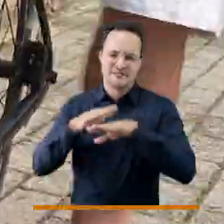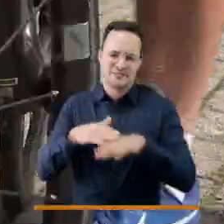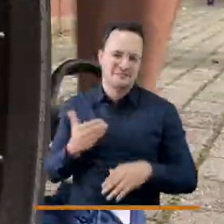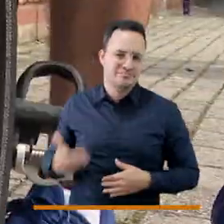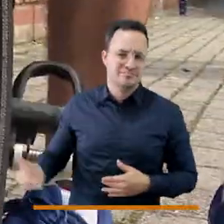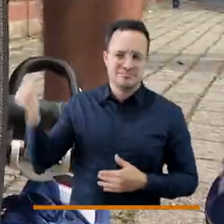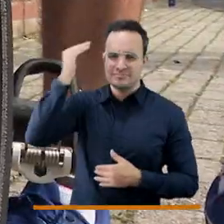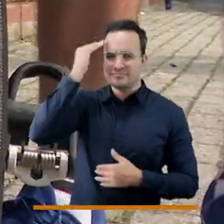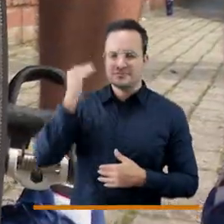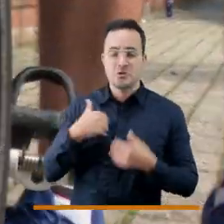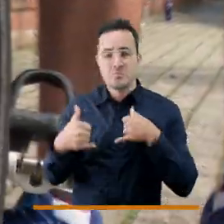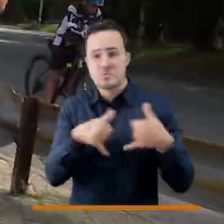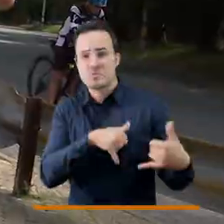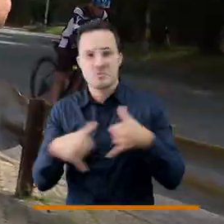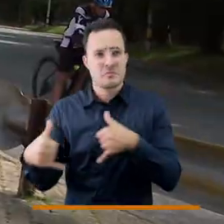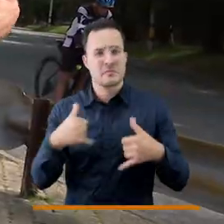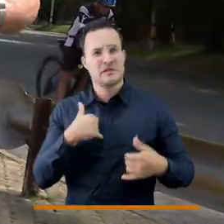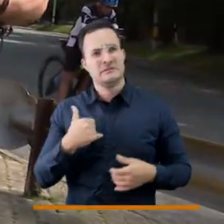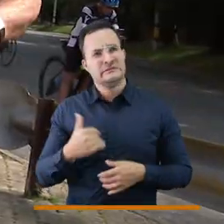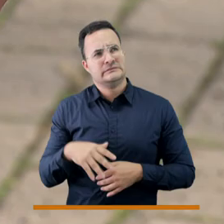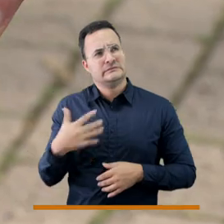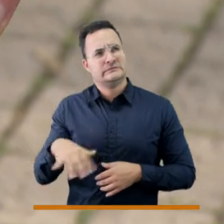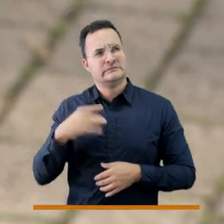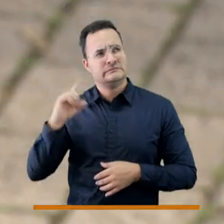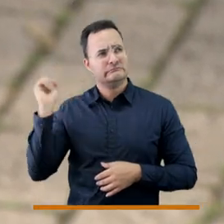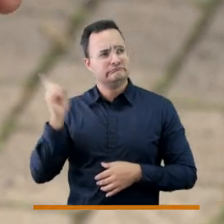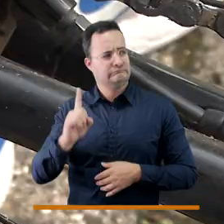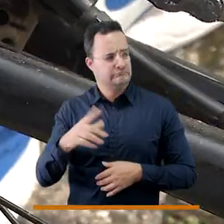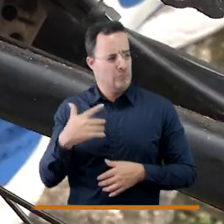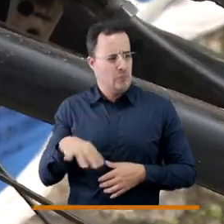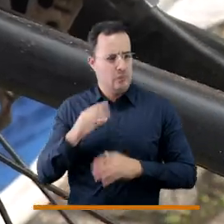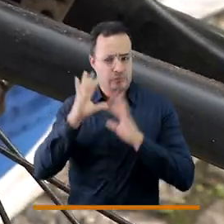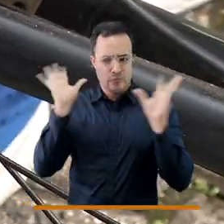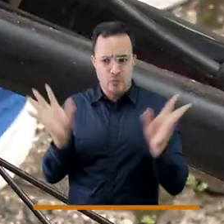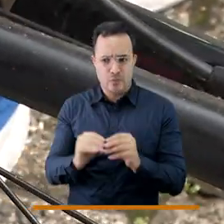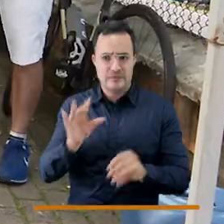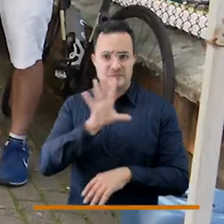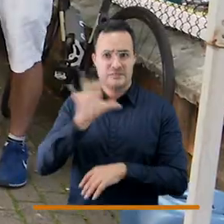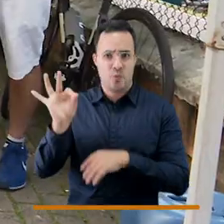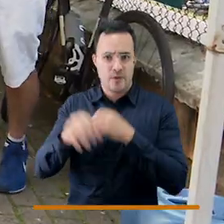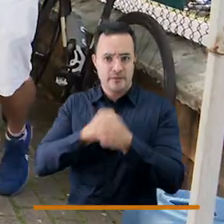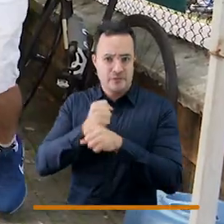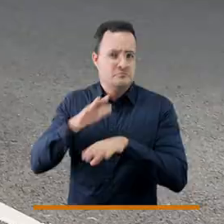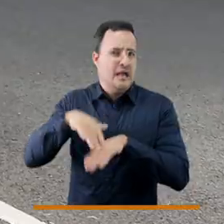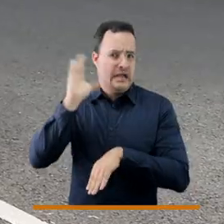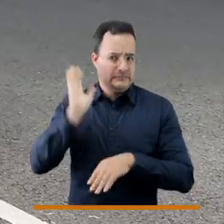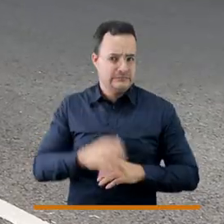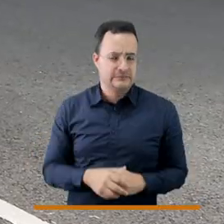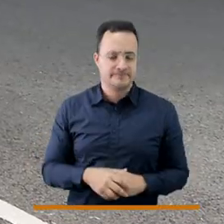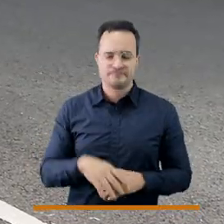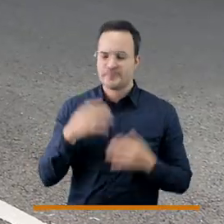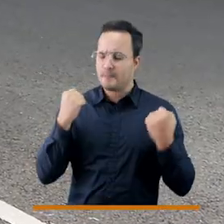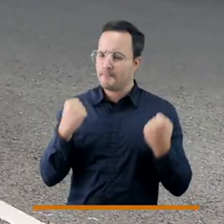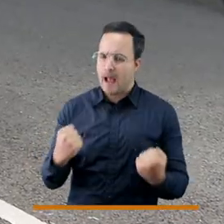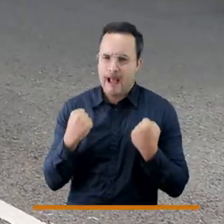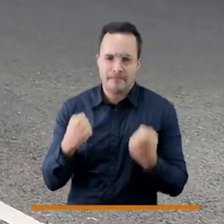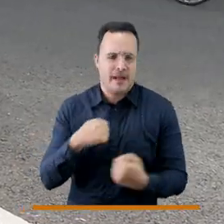vida. Yo practico ciclismo hace, creería yo, más de 50 años y es una total pasión,